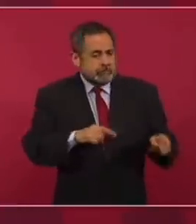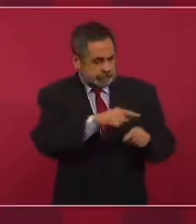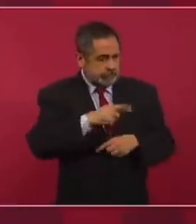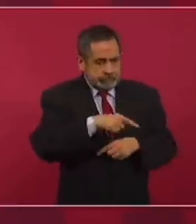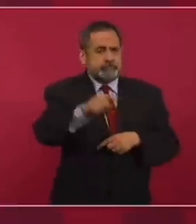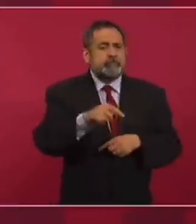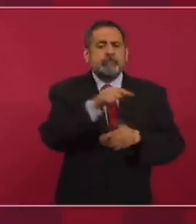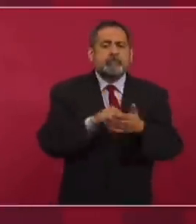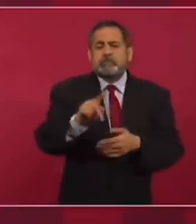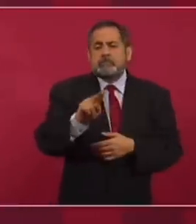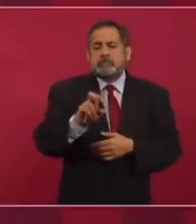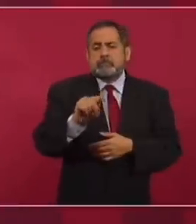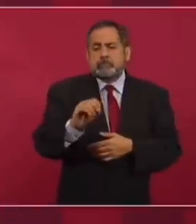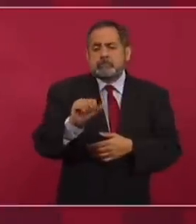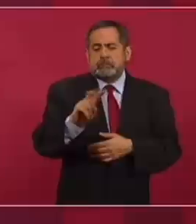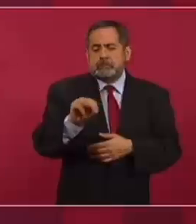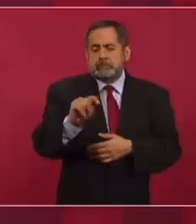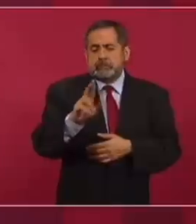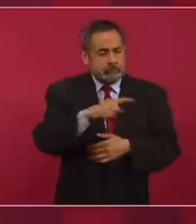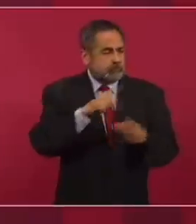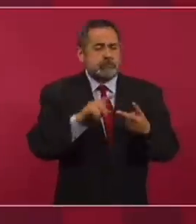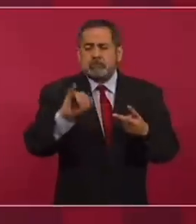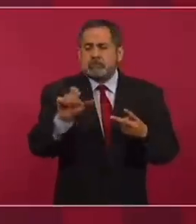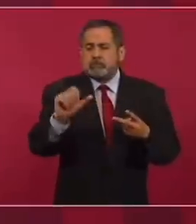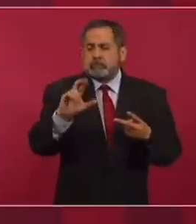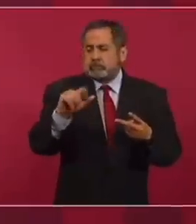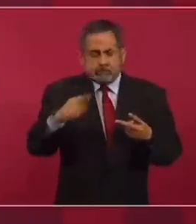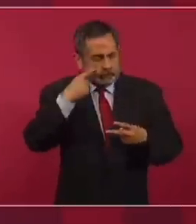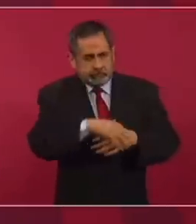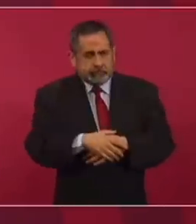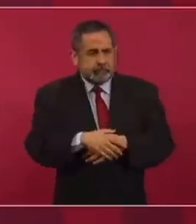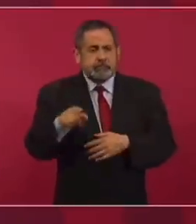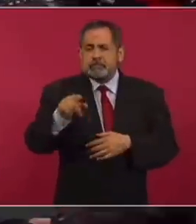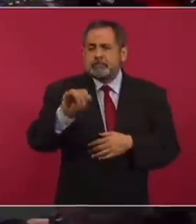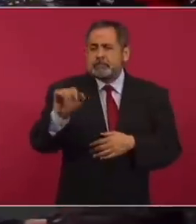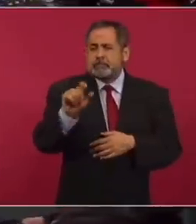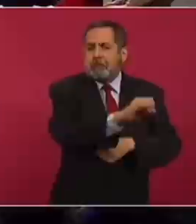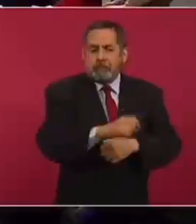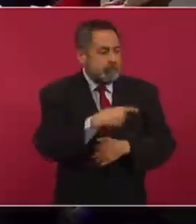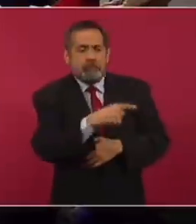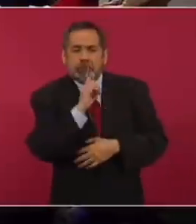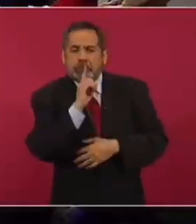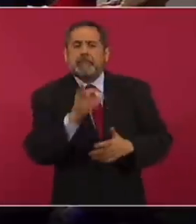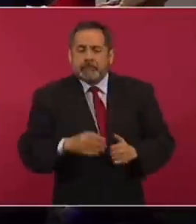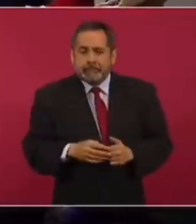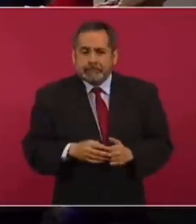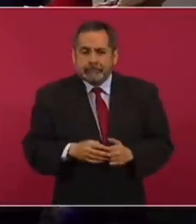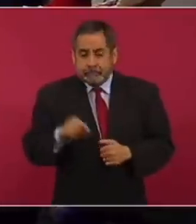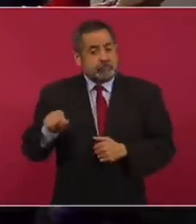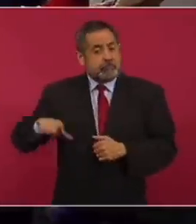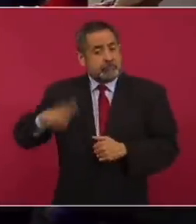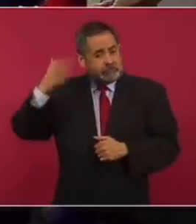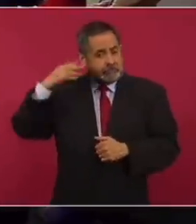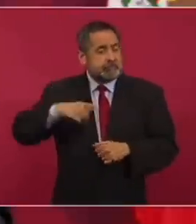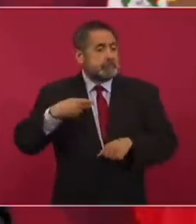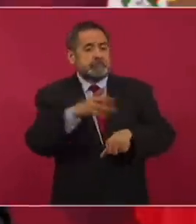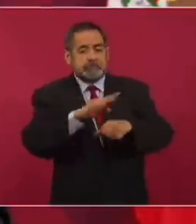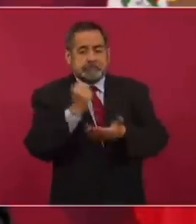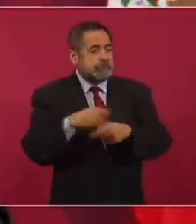Puerto Aventura. A Iscarec. A esta calica. Le dieron el permiso